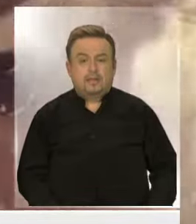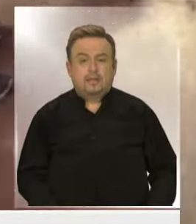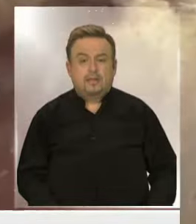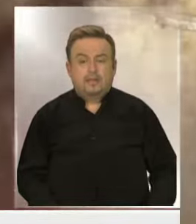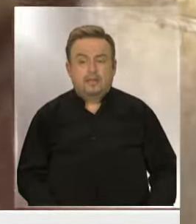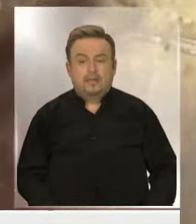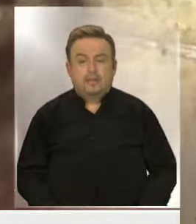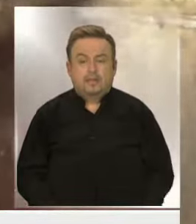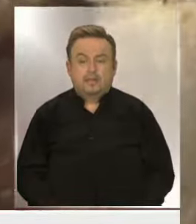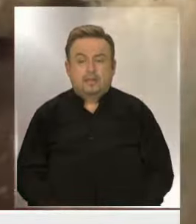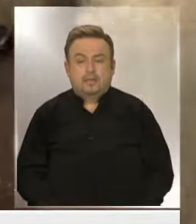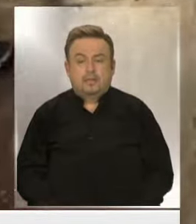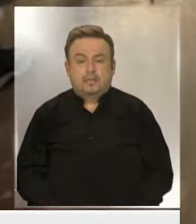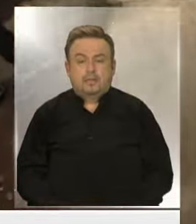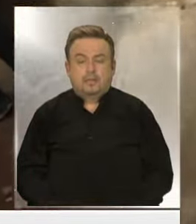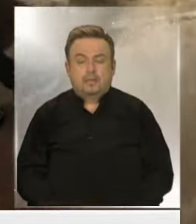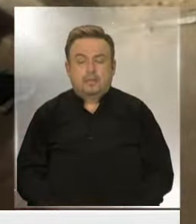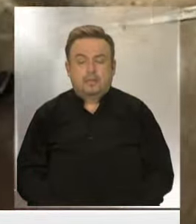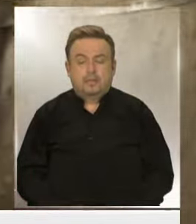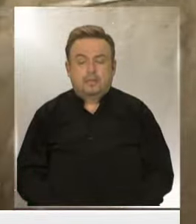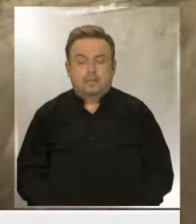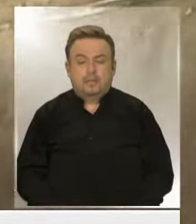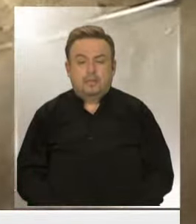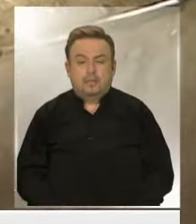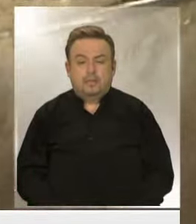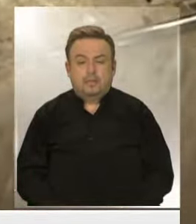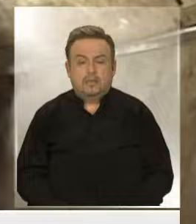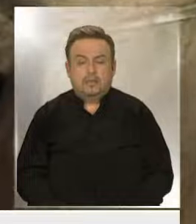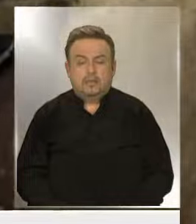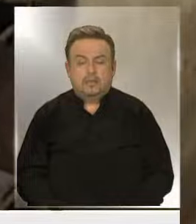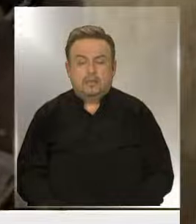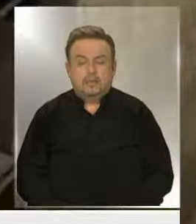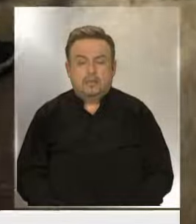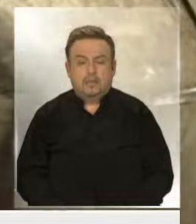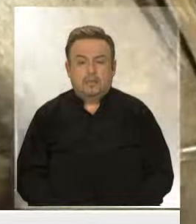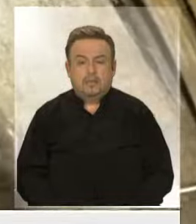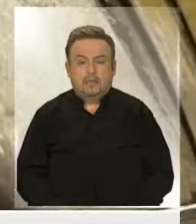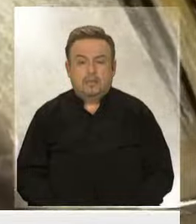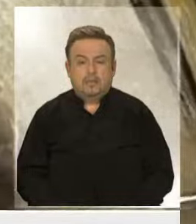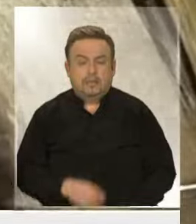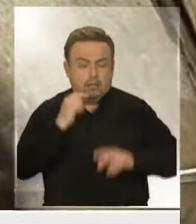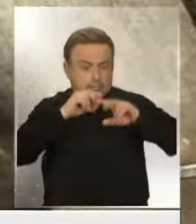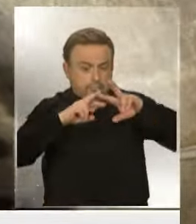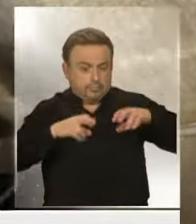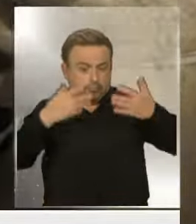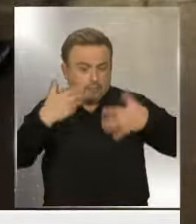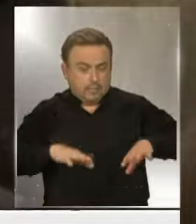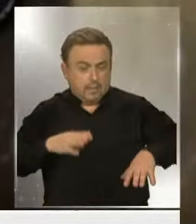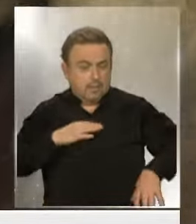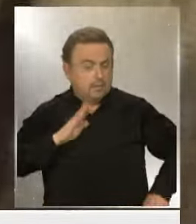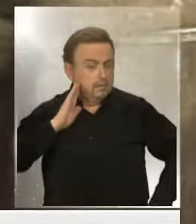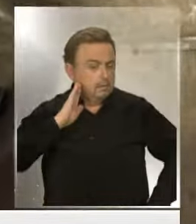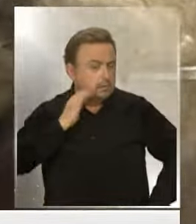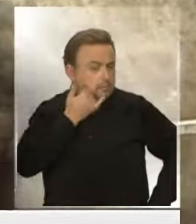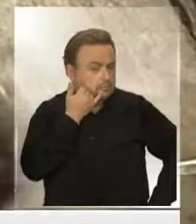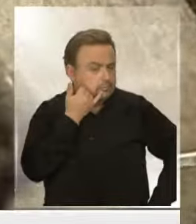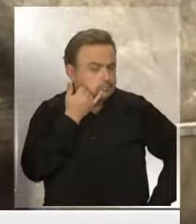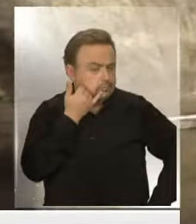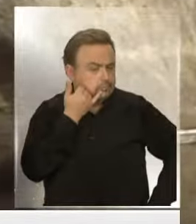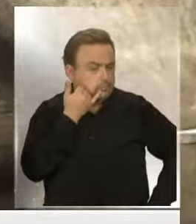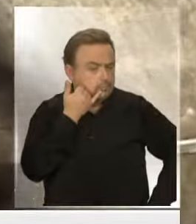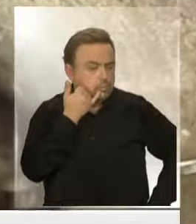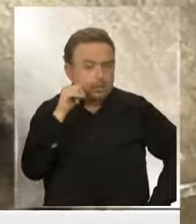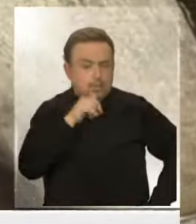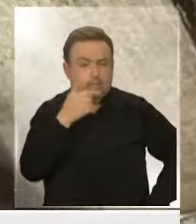dedicada al tráfico. La indagatoria contó con escuchas telefónicas que sirvieron